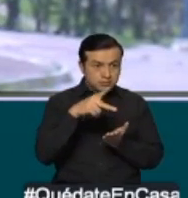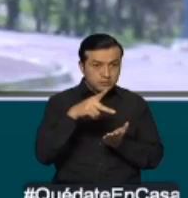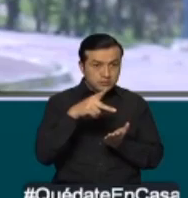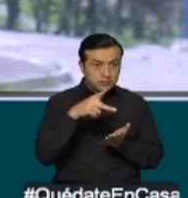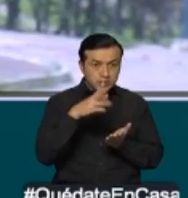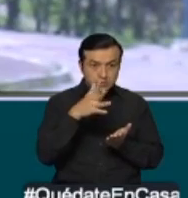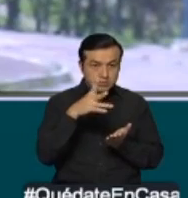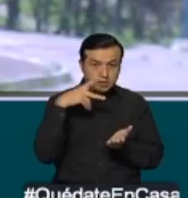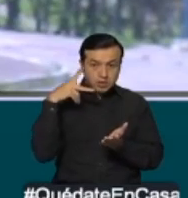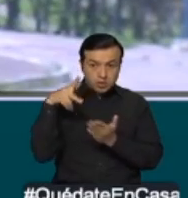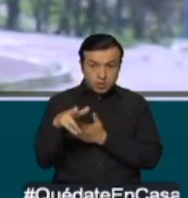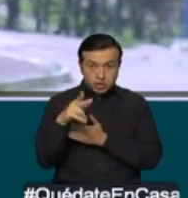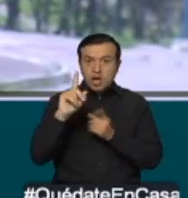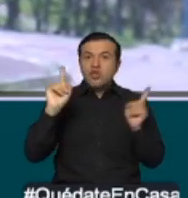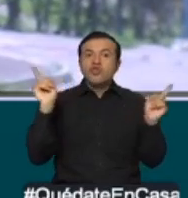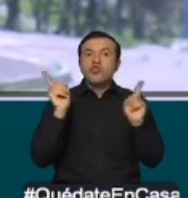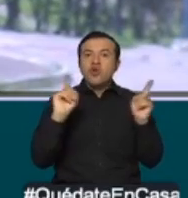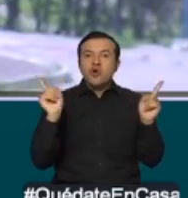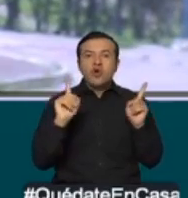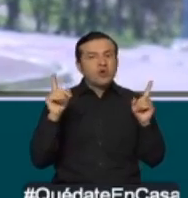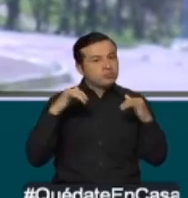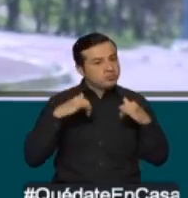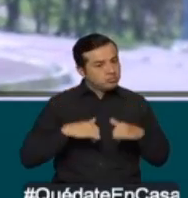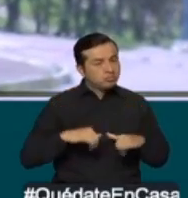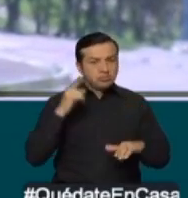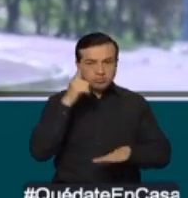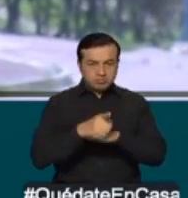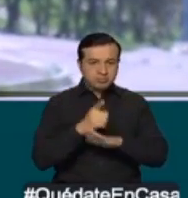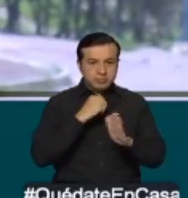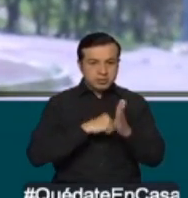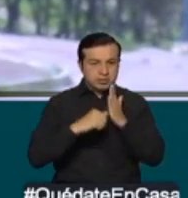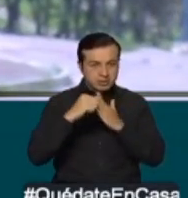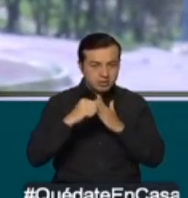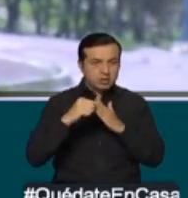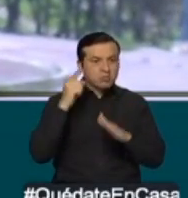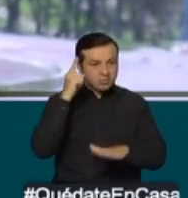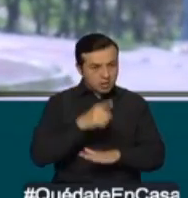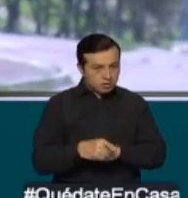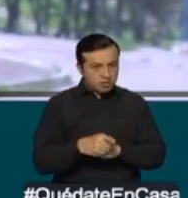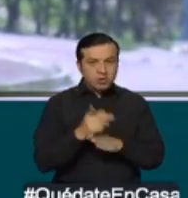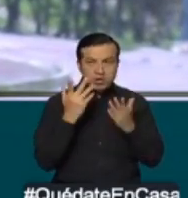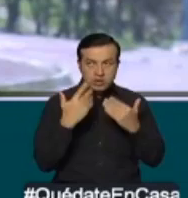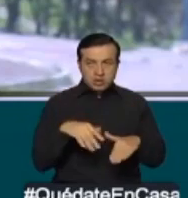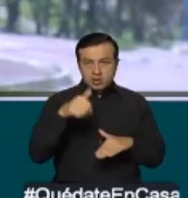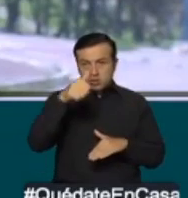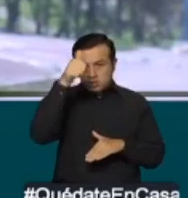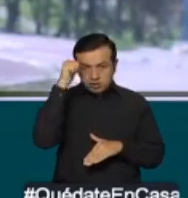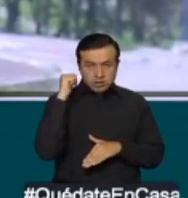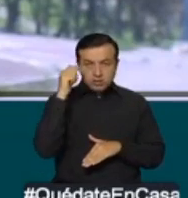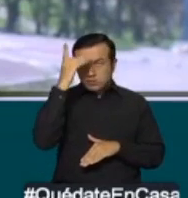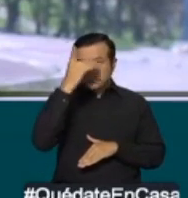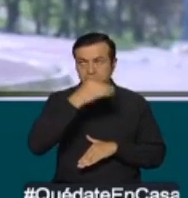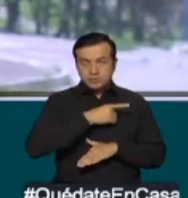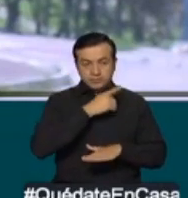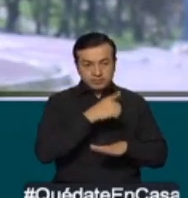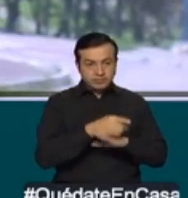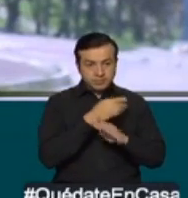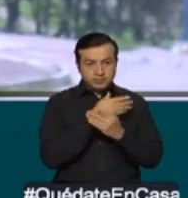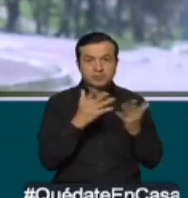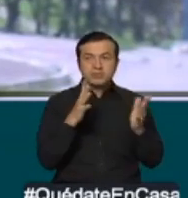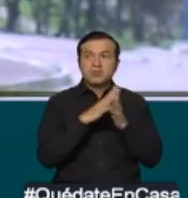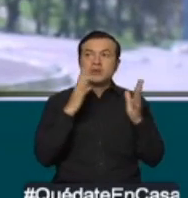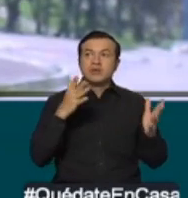disposición categórica del presidente el mintel la ha cumplido a través del arco t en el día de ayer hemos hecho una resolución